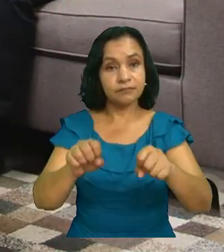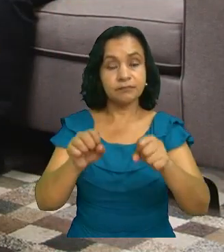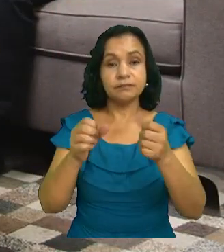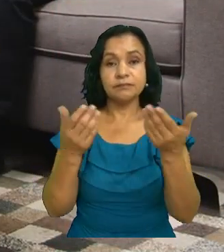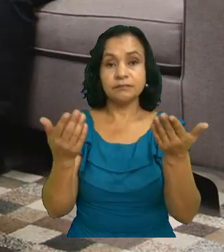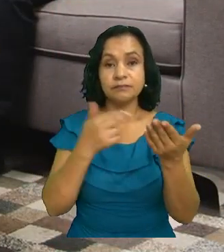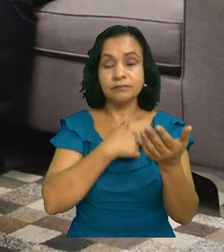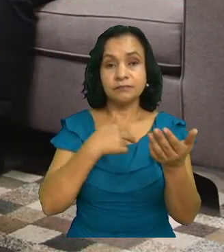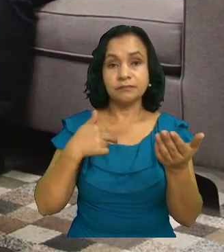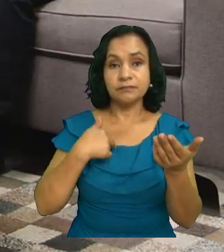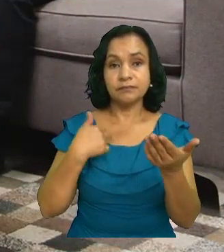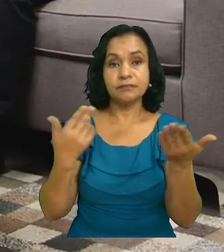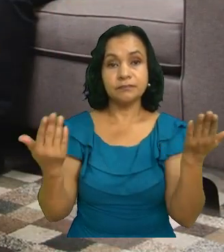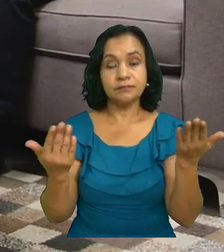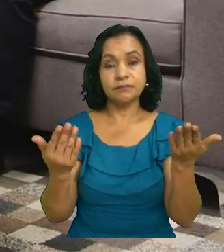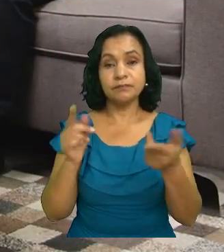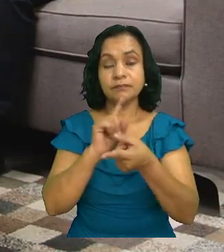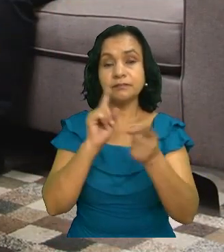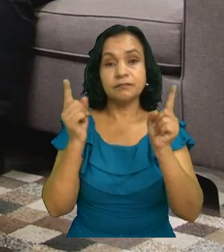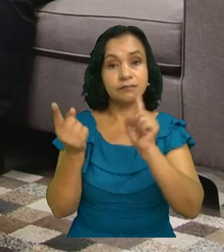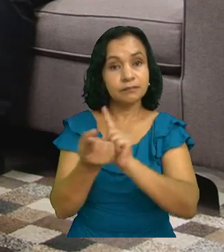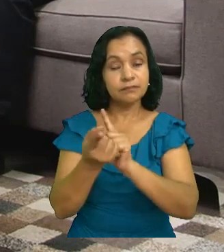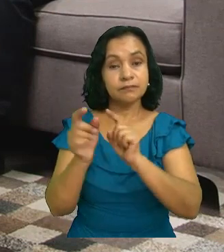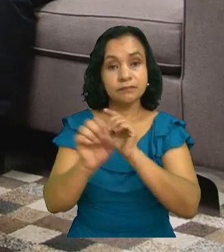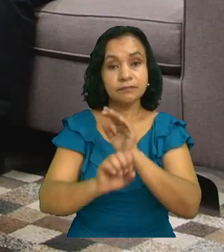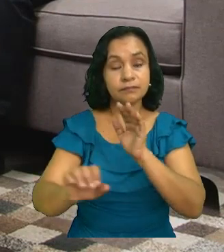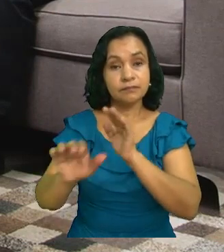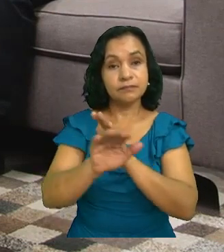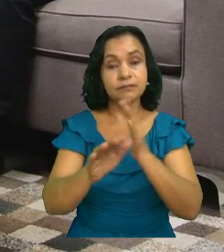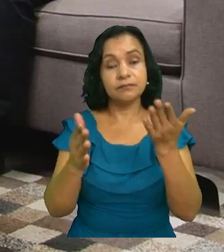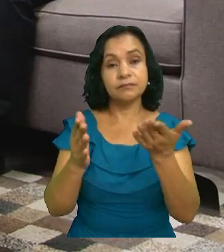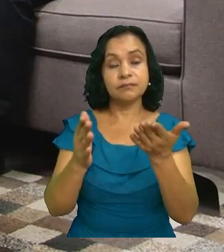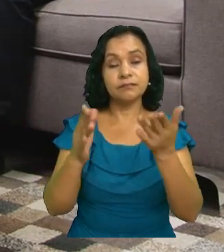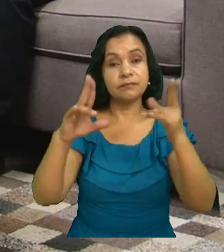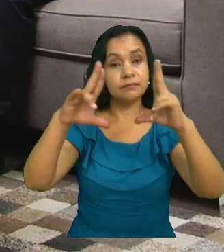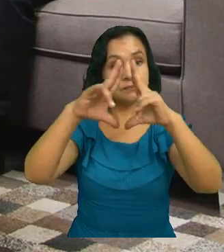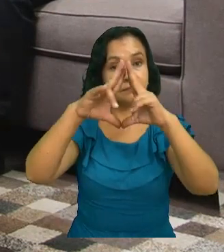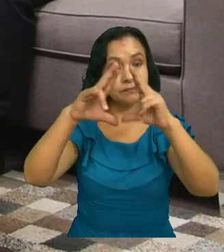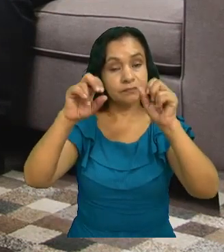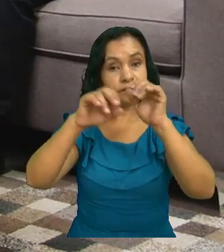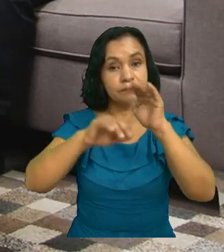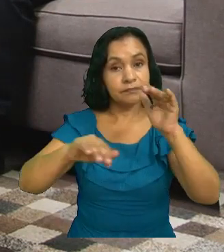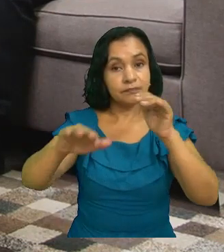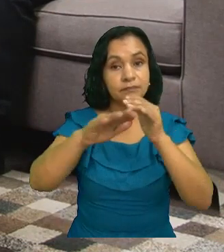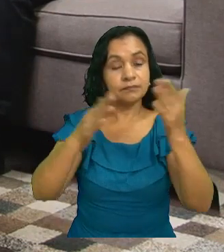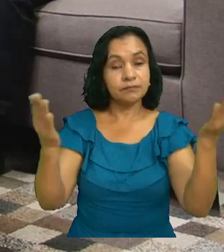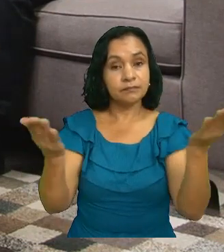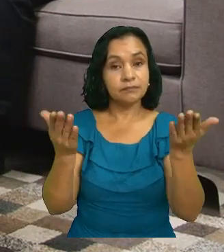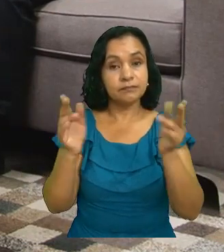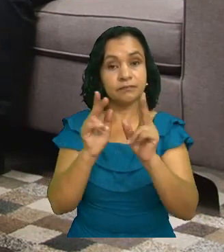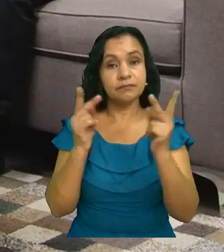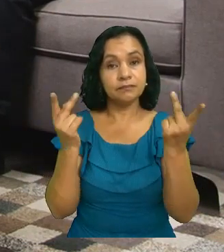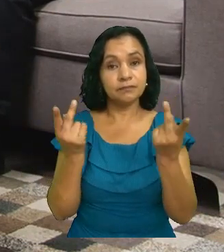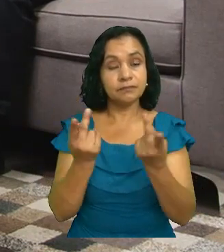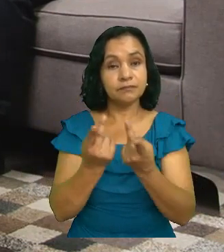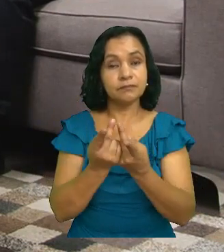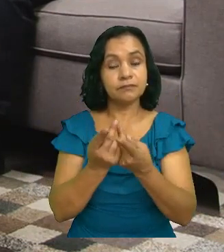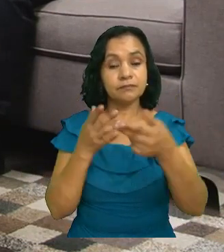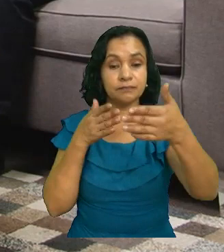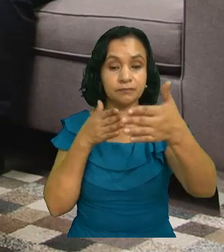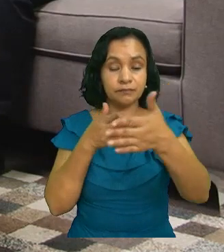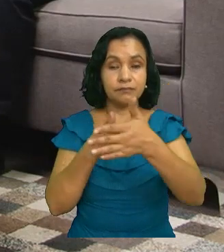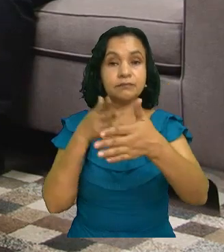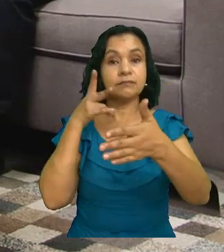va a potenciar esa transformación social, ¿no?, del campo nicaragüense, pero también de nuestro pueblo. Gobernador, tenemos que